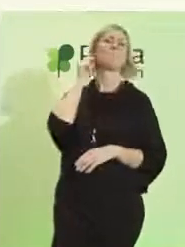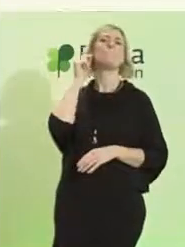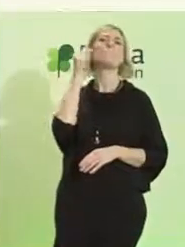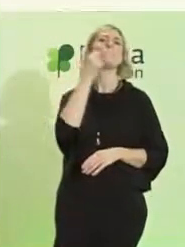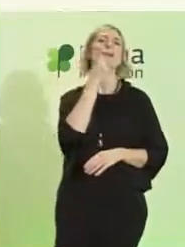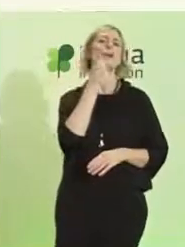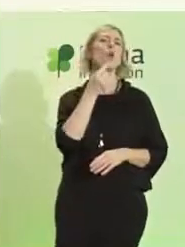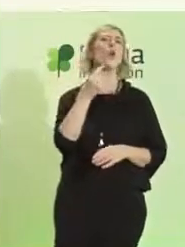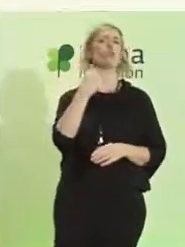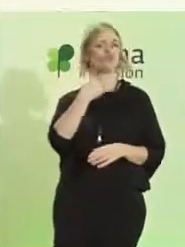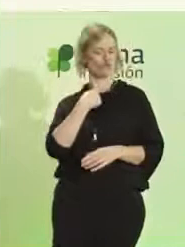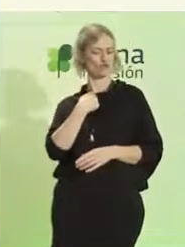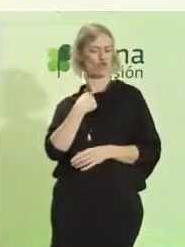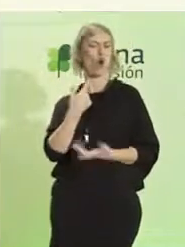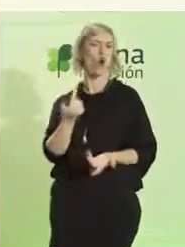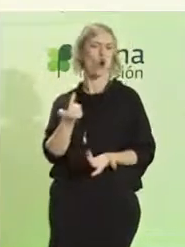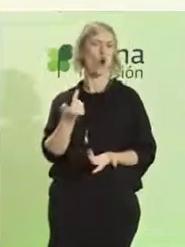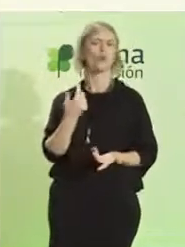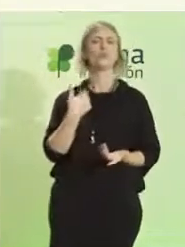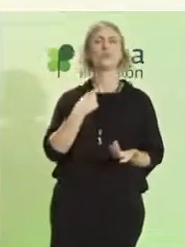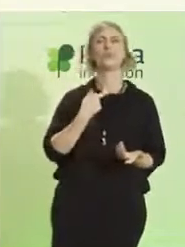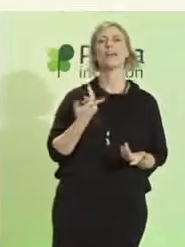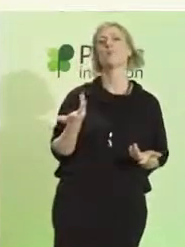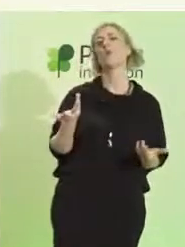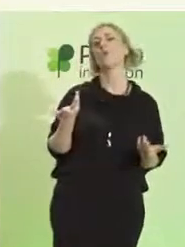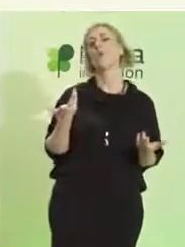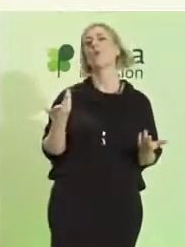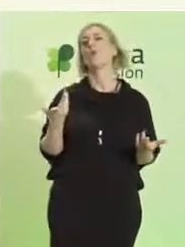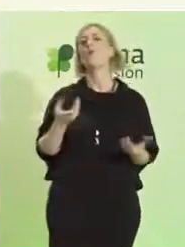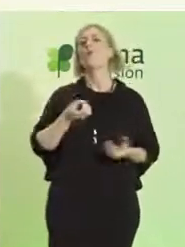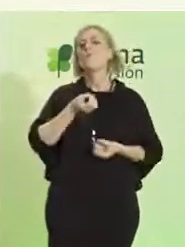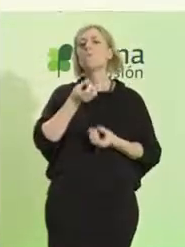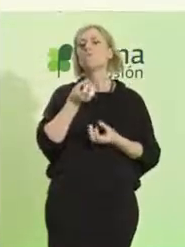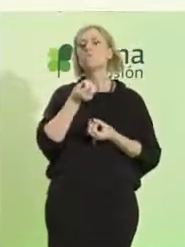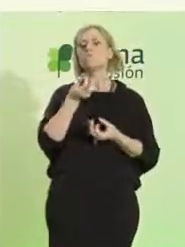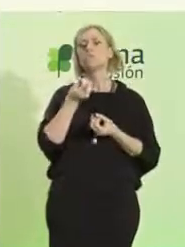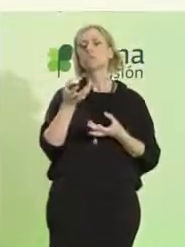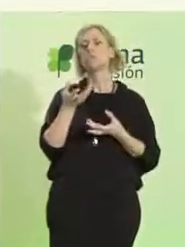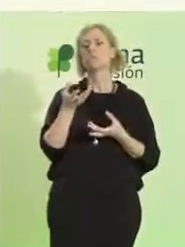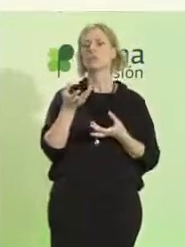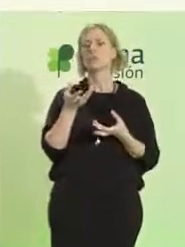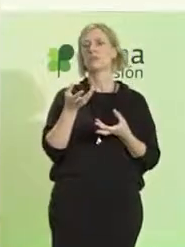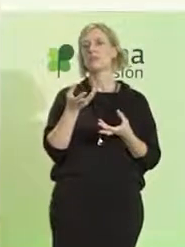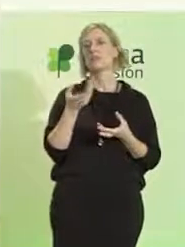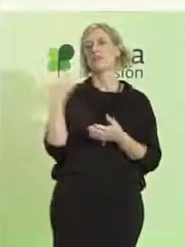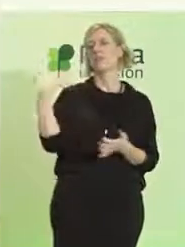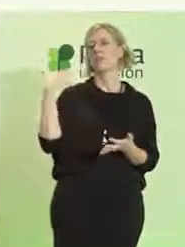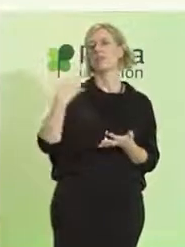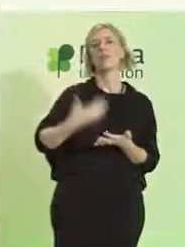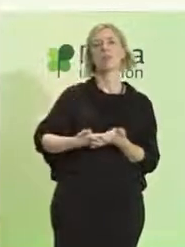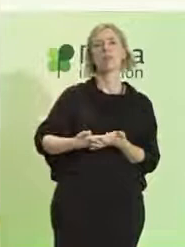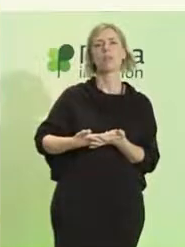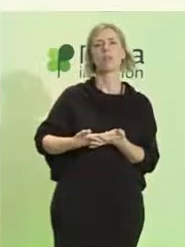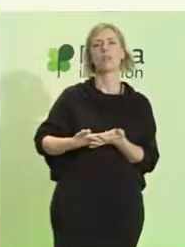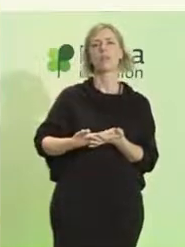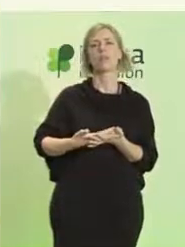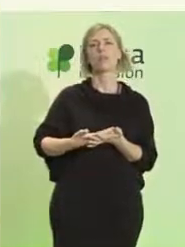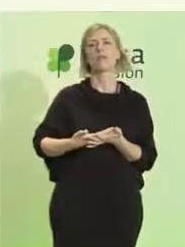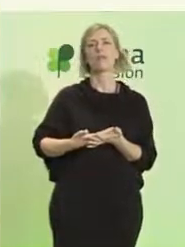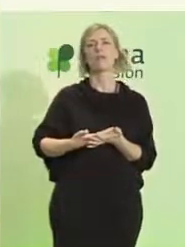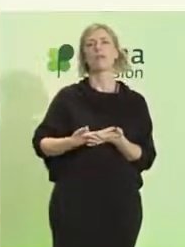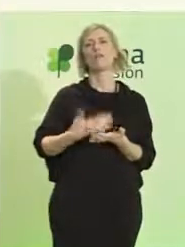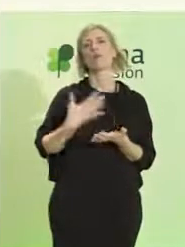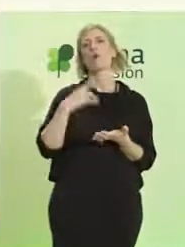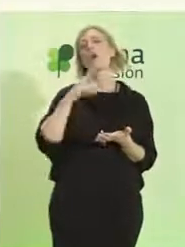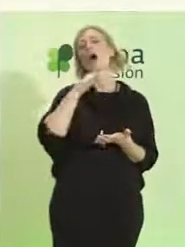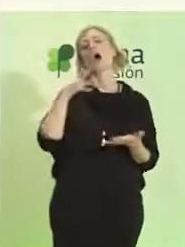Esos formatos tradicionales de comunicación muy textual se basan en unas premisas que han sido construidas con unos sesgos, ¿no?